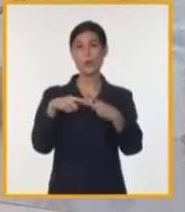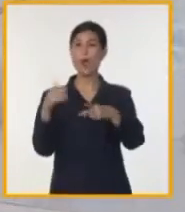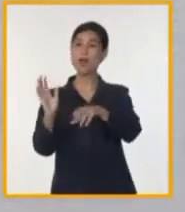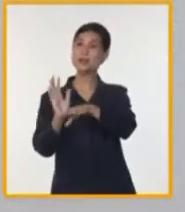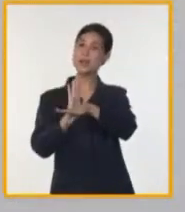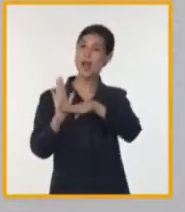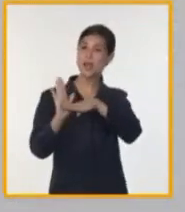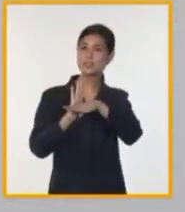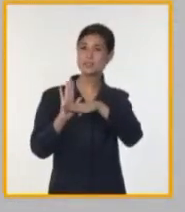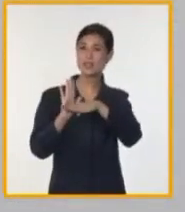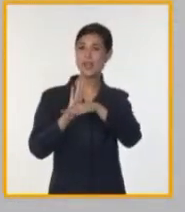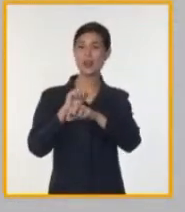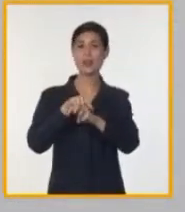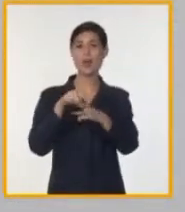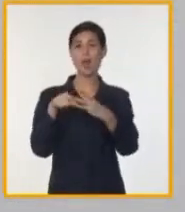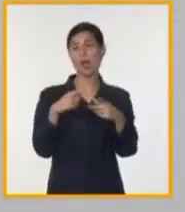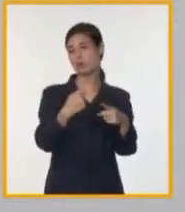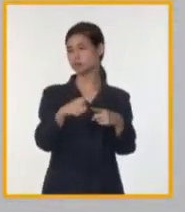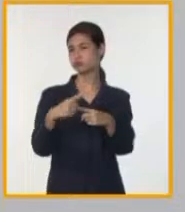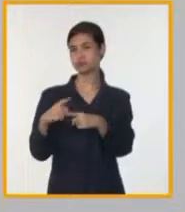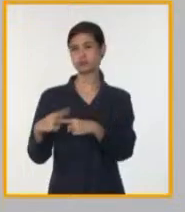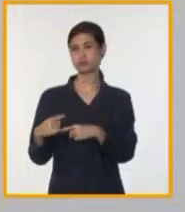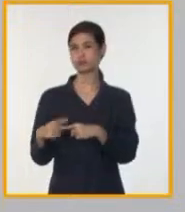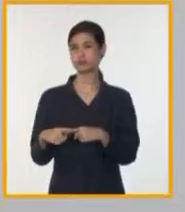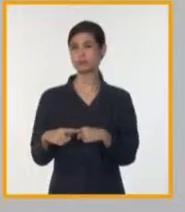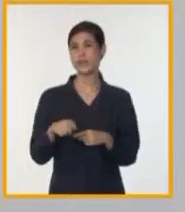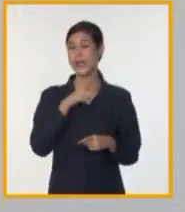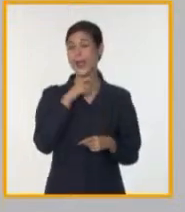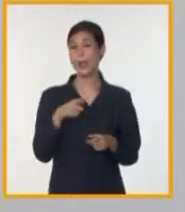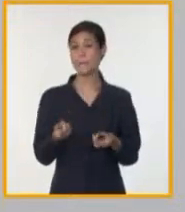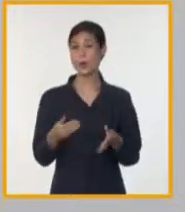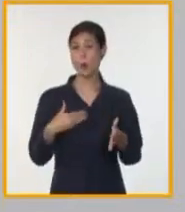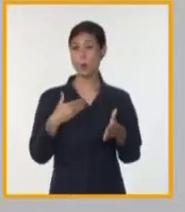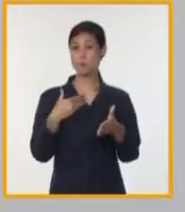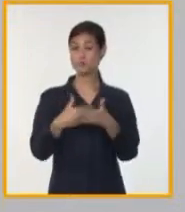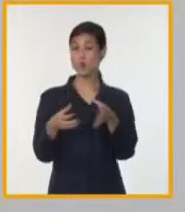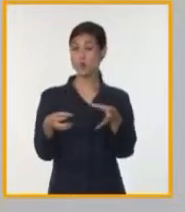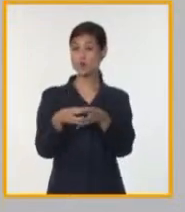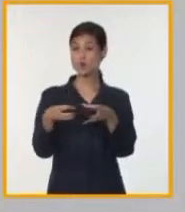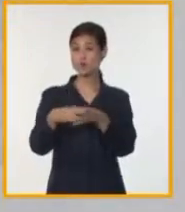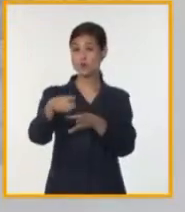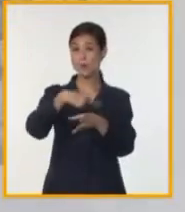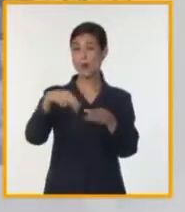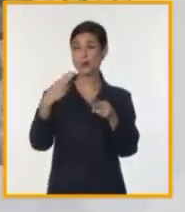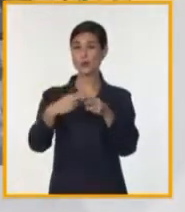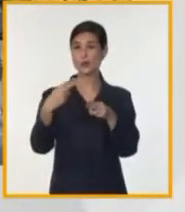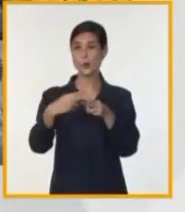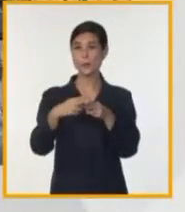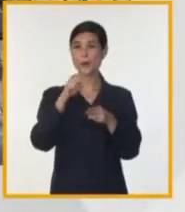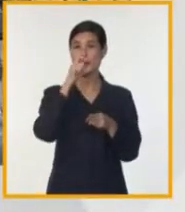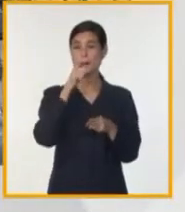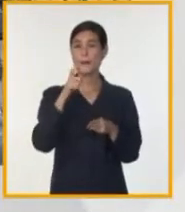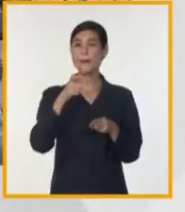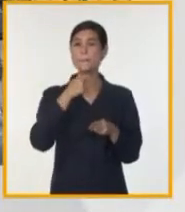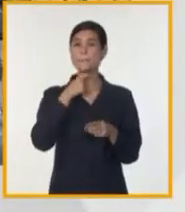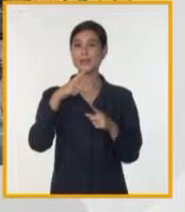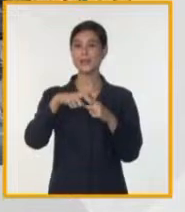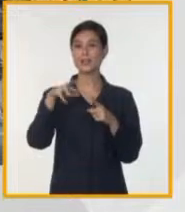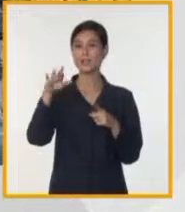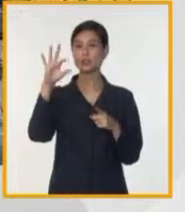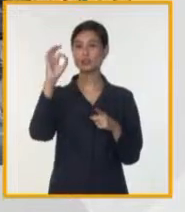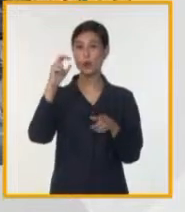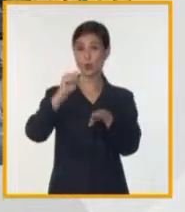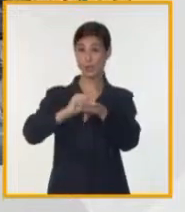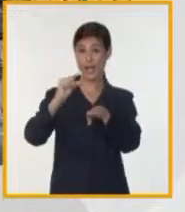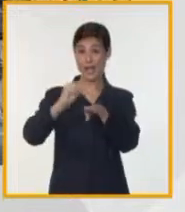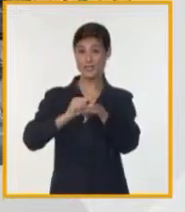se llama Metro Taxi, que es la que se encarga ahí en La Habana de las gacelas y de los triciclos, y en el resto del país está integrado a la parte de Taxis